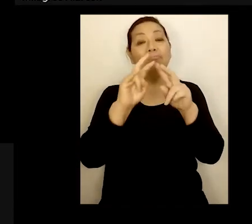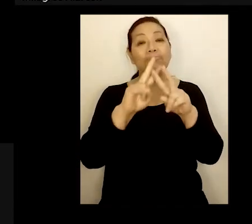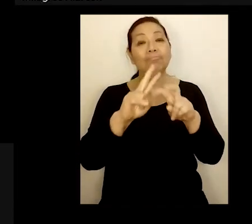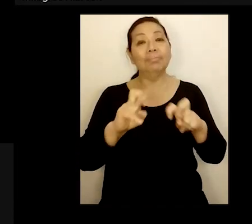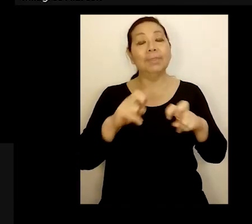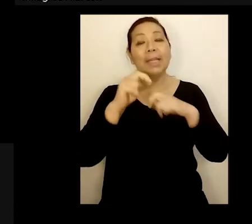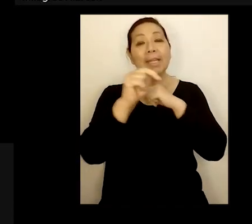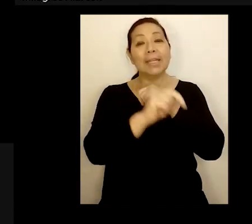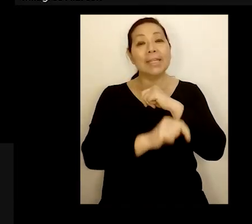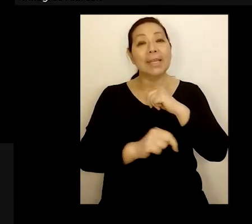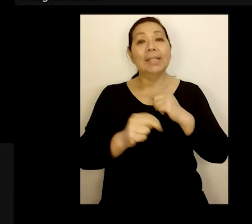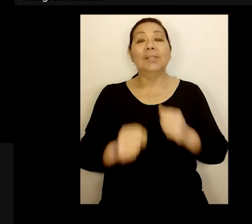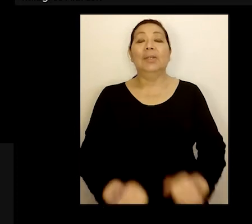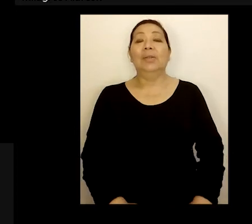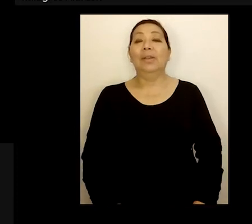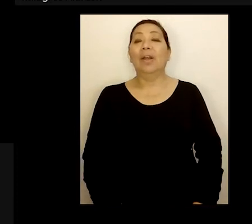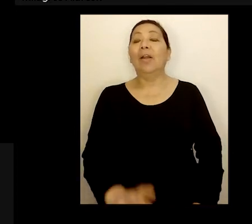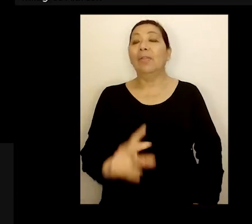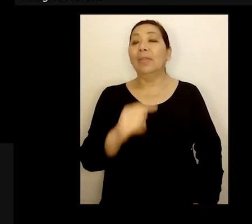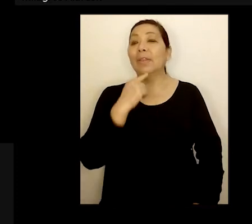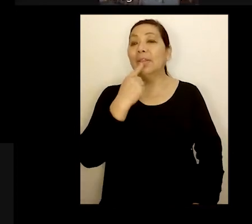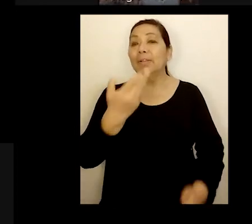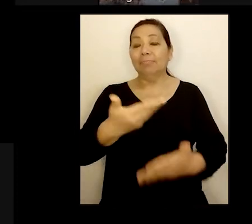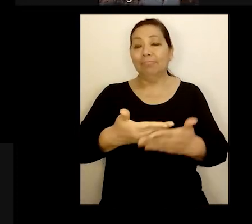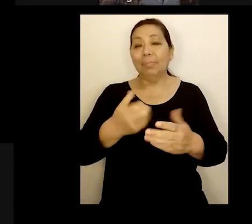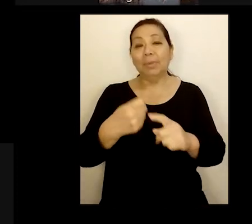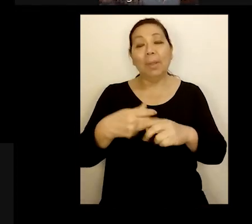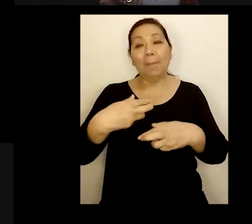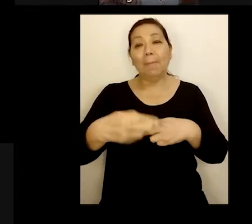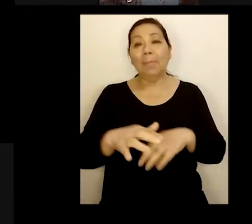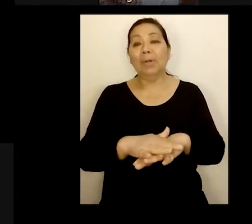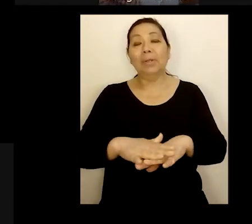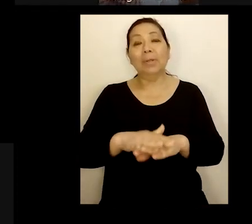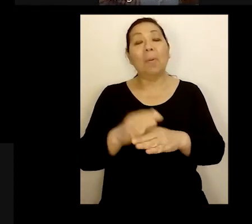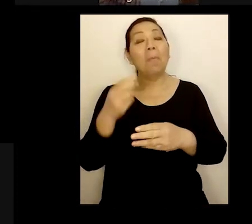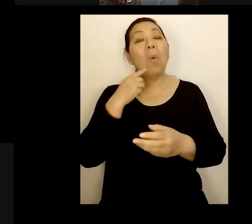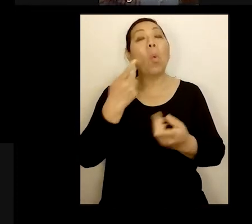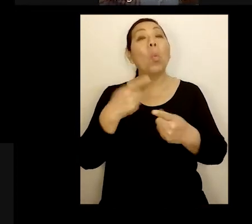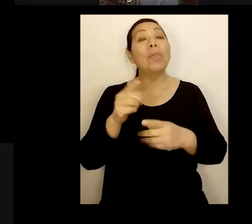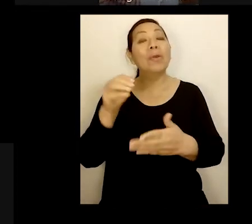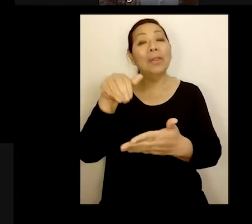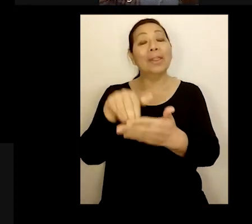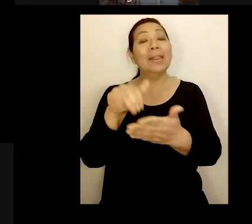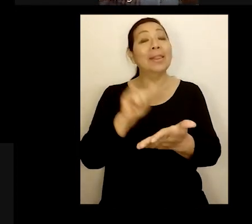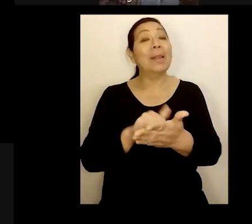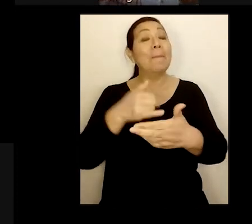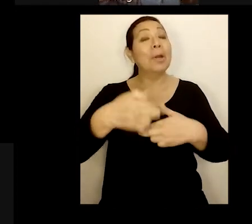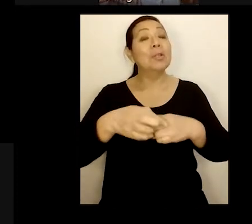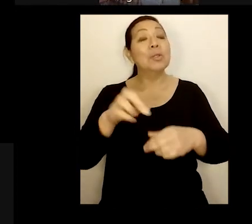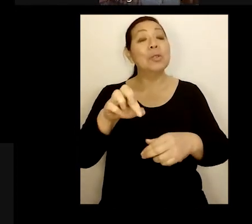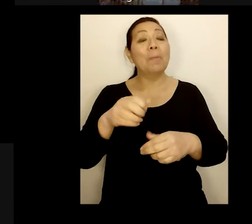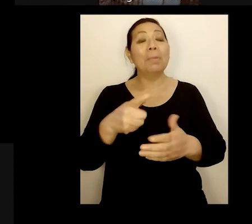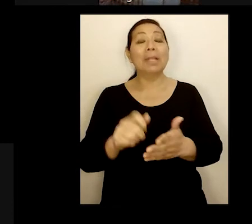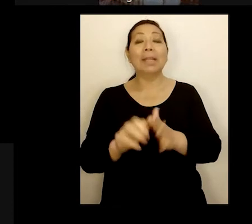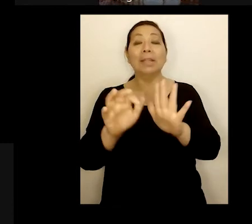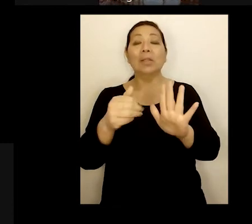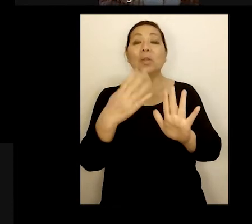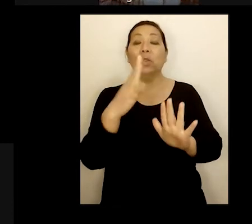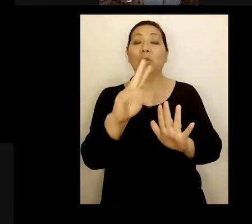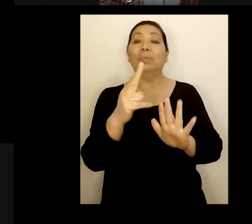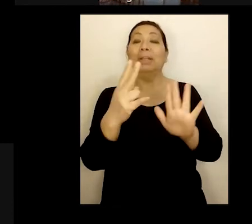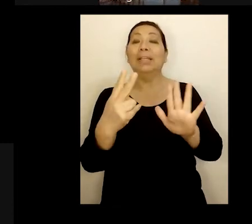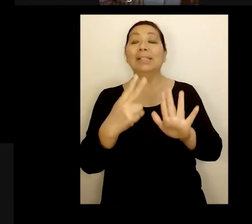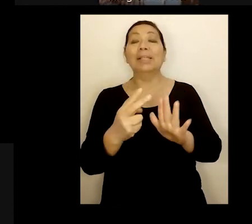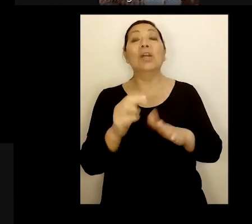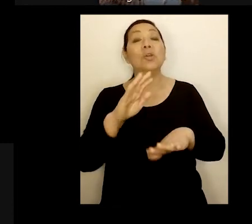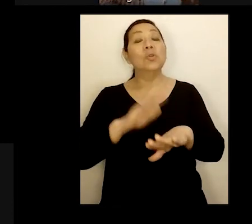investigación nacional, que declaró infundada la excepción de improcedencia de la acción postulada en el proceso penal